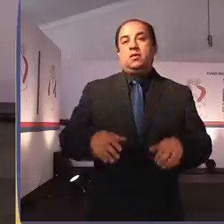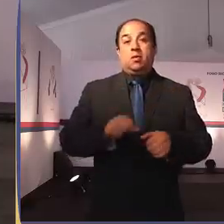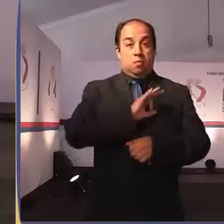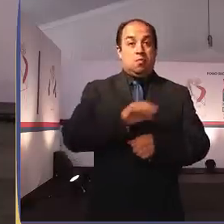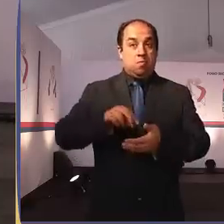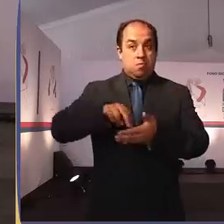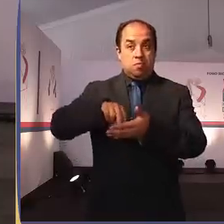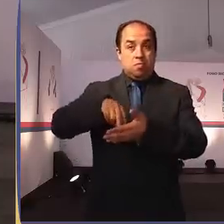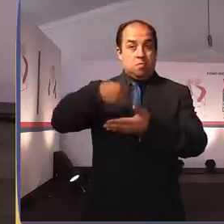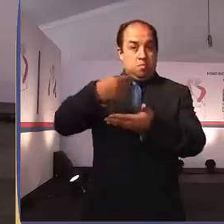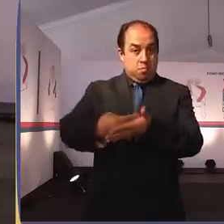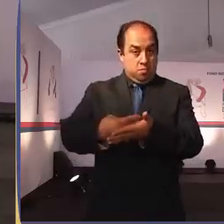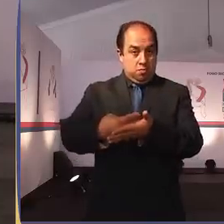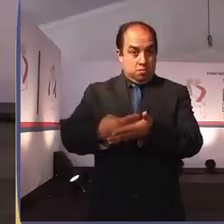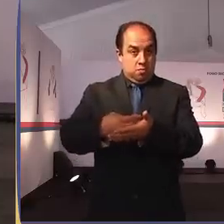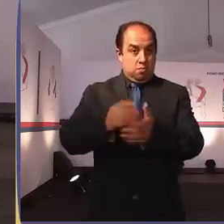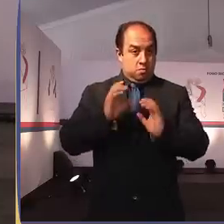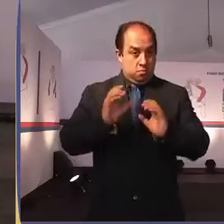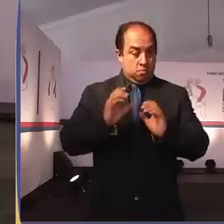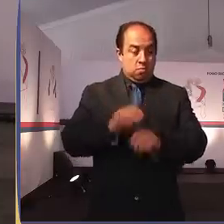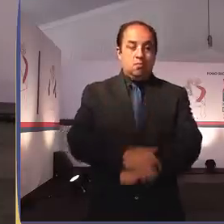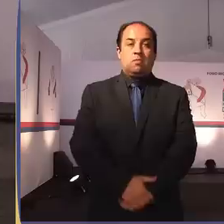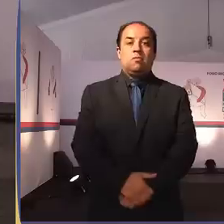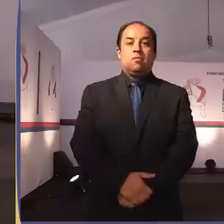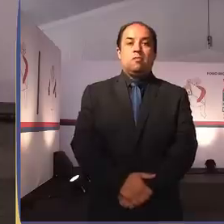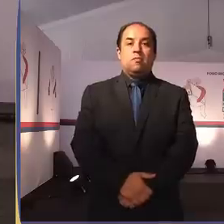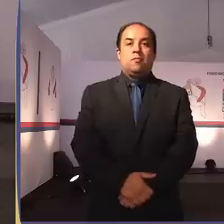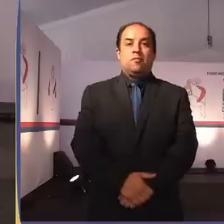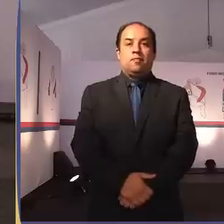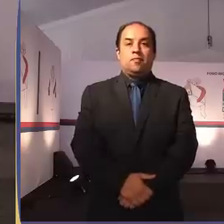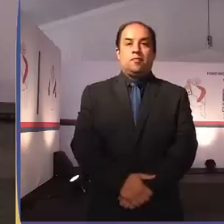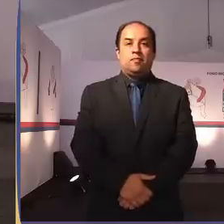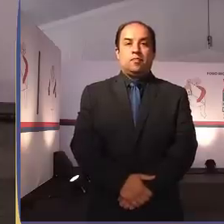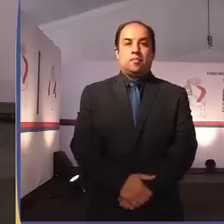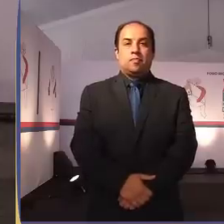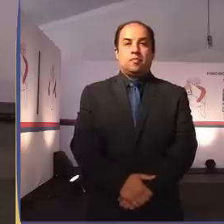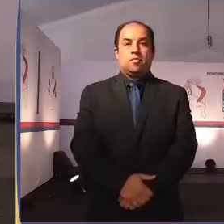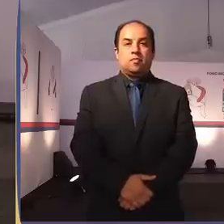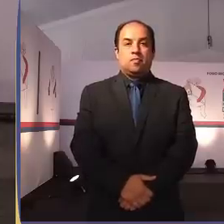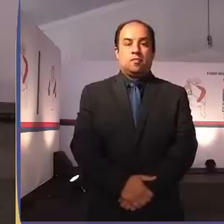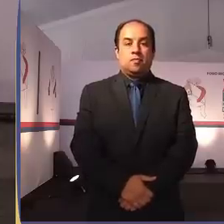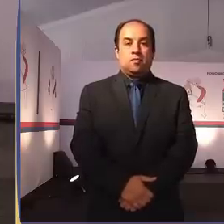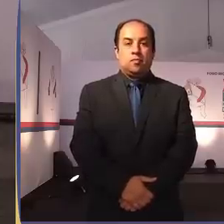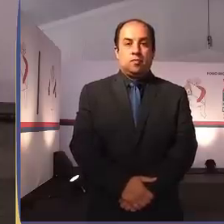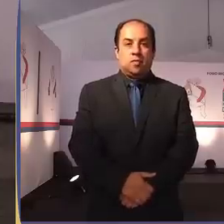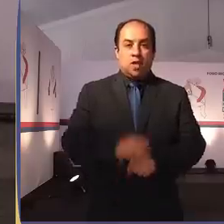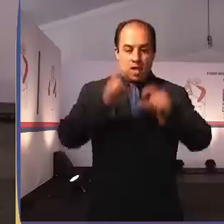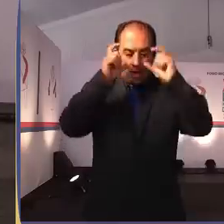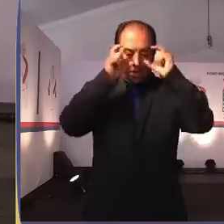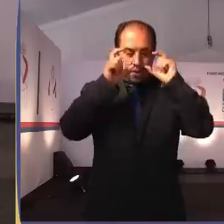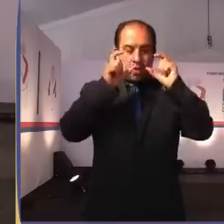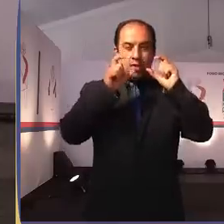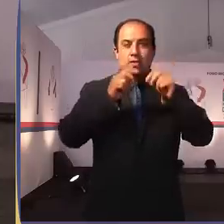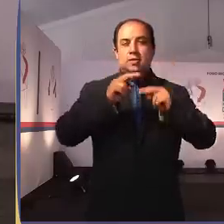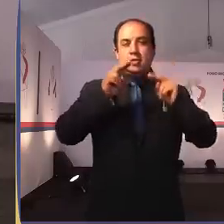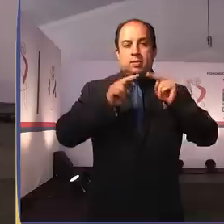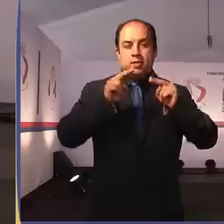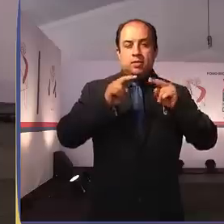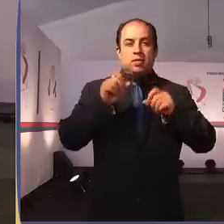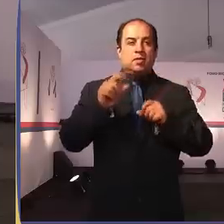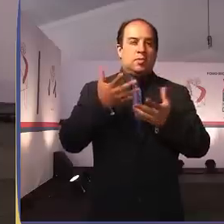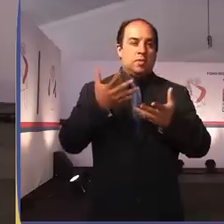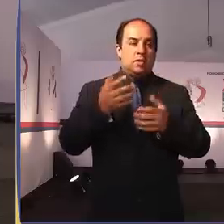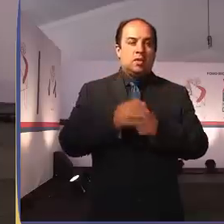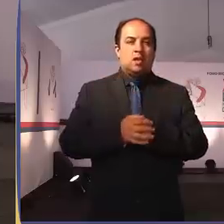caer, ¿eh? Bueno, la vista ya lo hablábamos, la graduación de los lentes que además son caros y luego